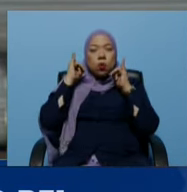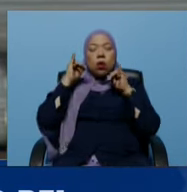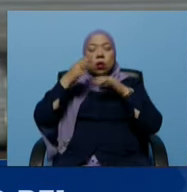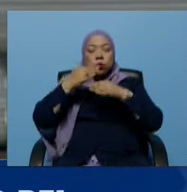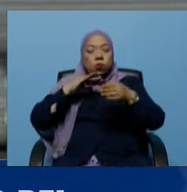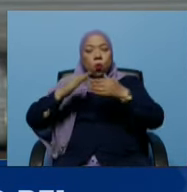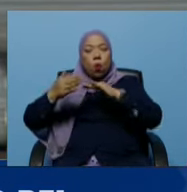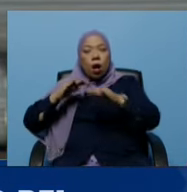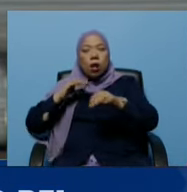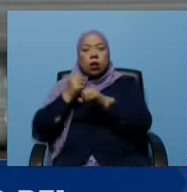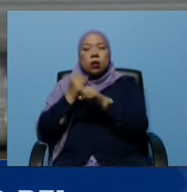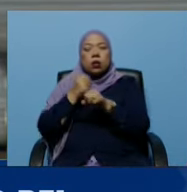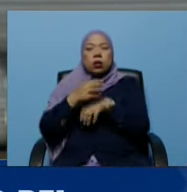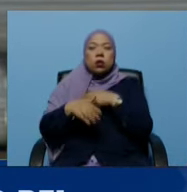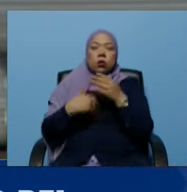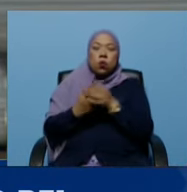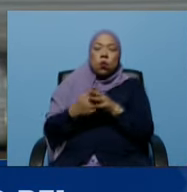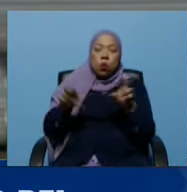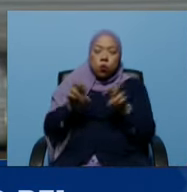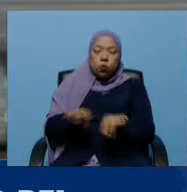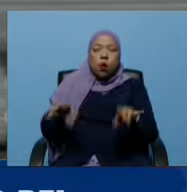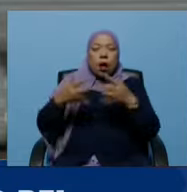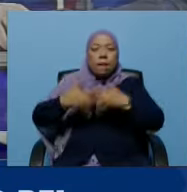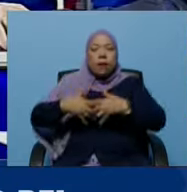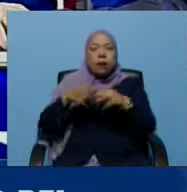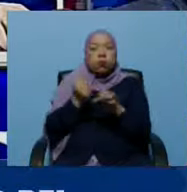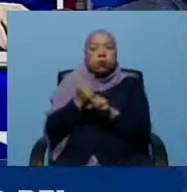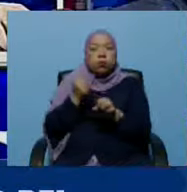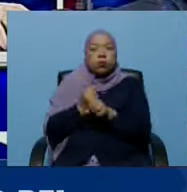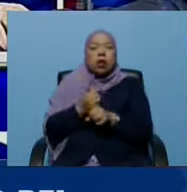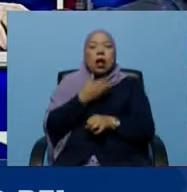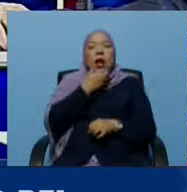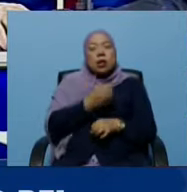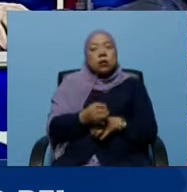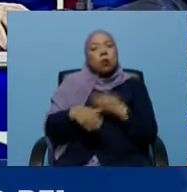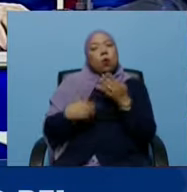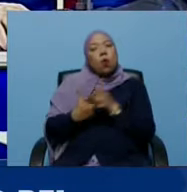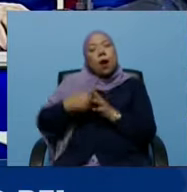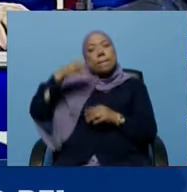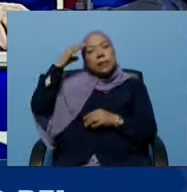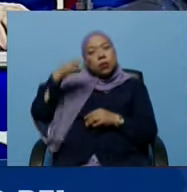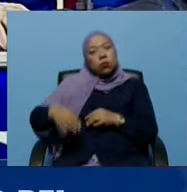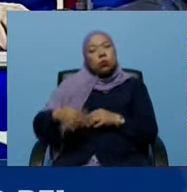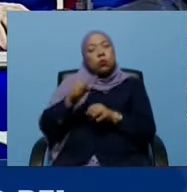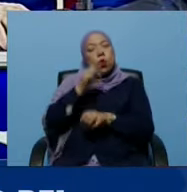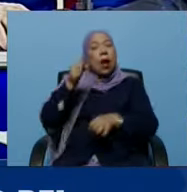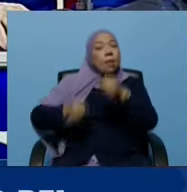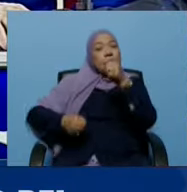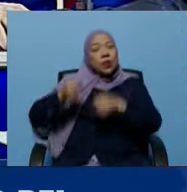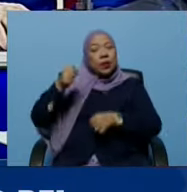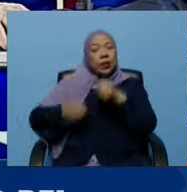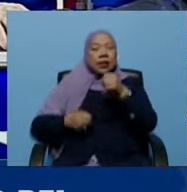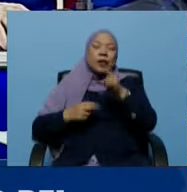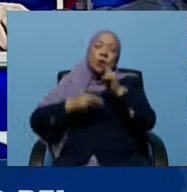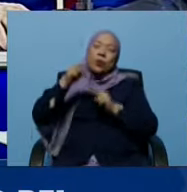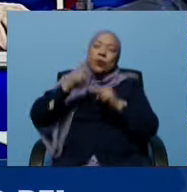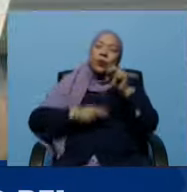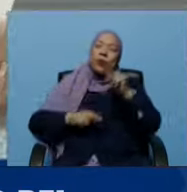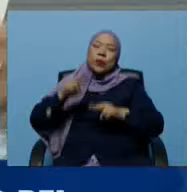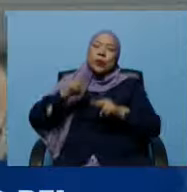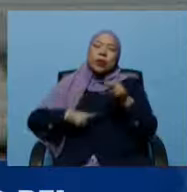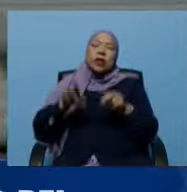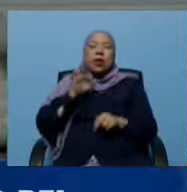chapas gruesas para la industria petrolera, naval, militar, automotriz, de la construcción, una